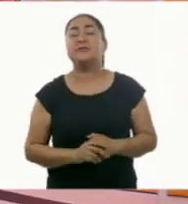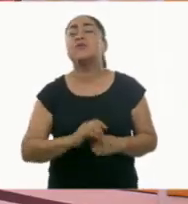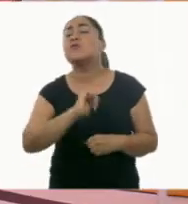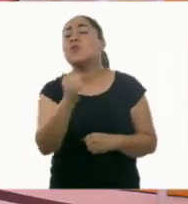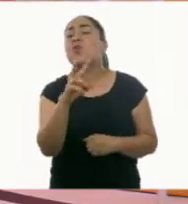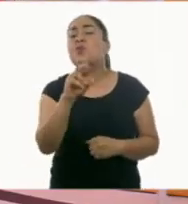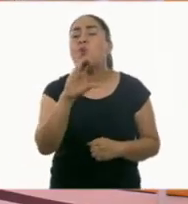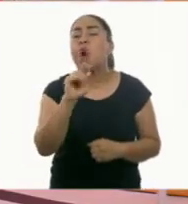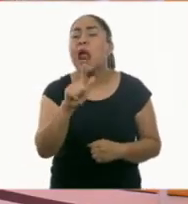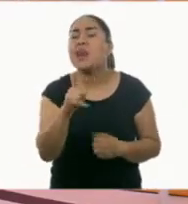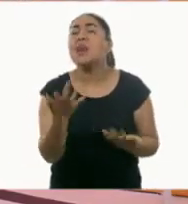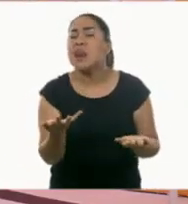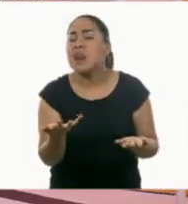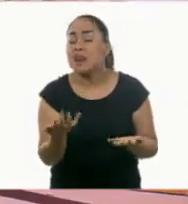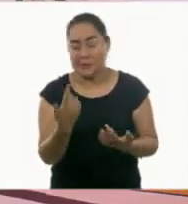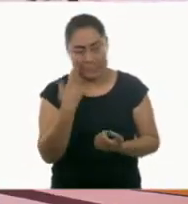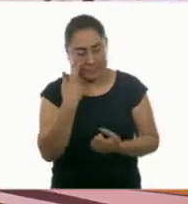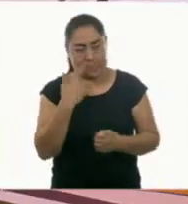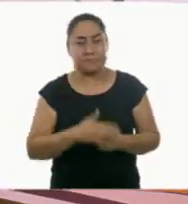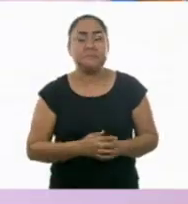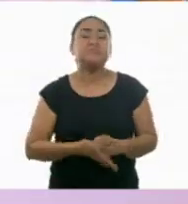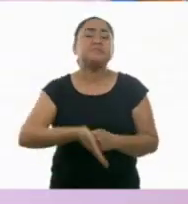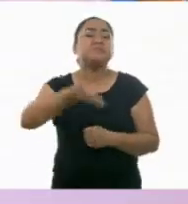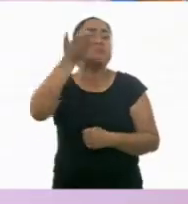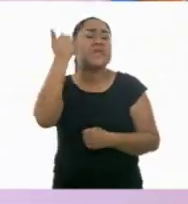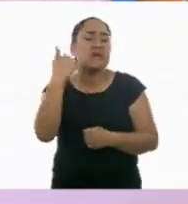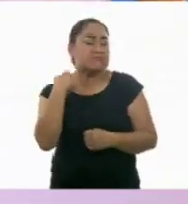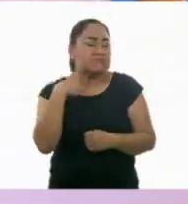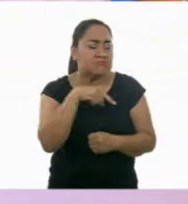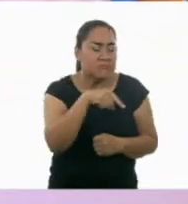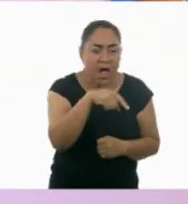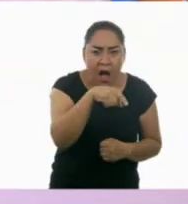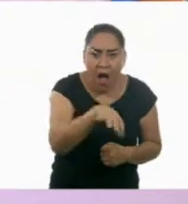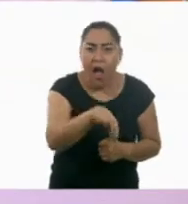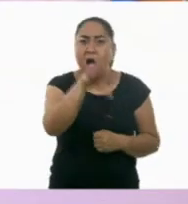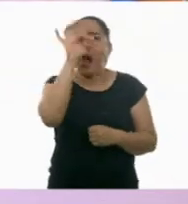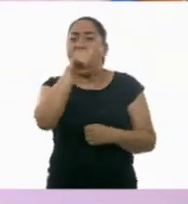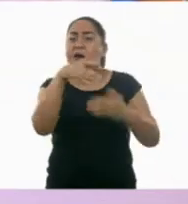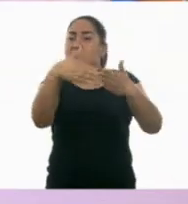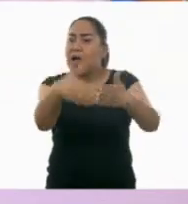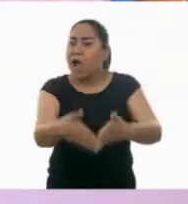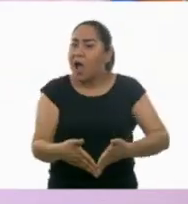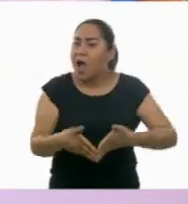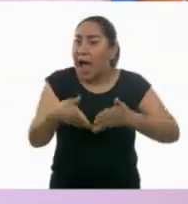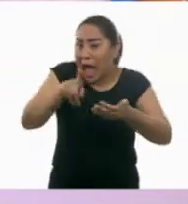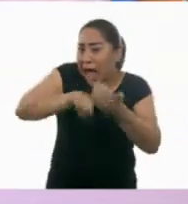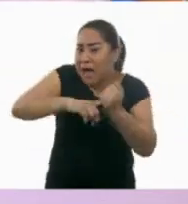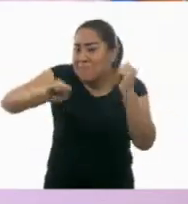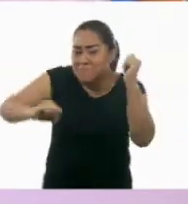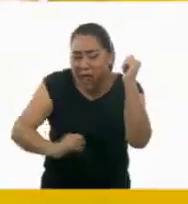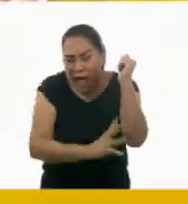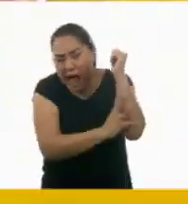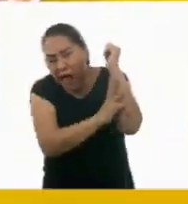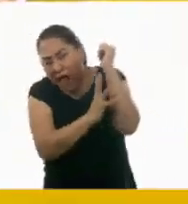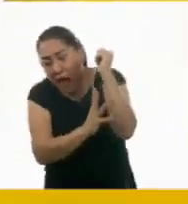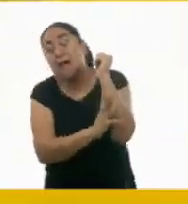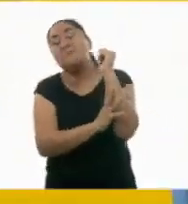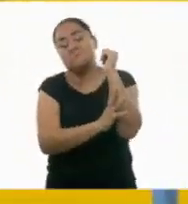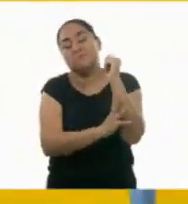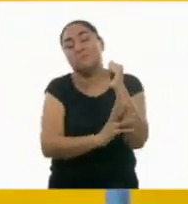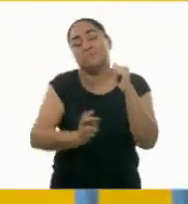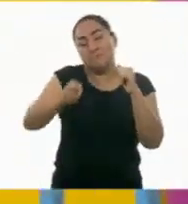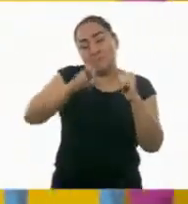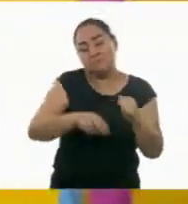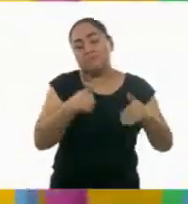vocal. Vocal. Me encontré una barca en la playa y me fui